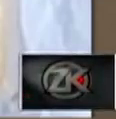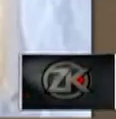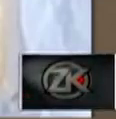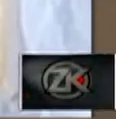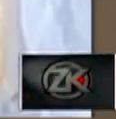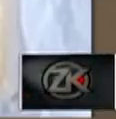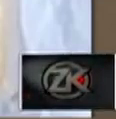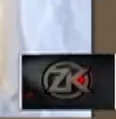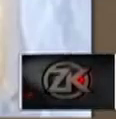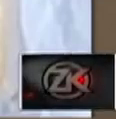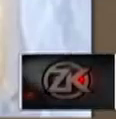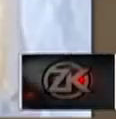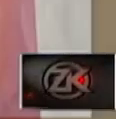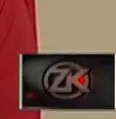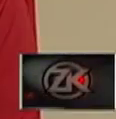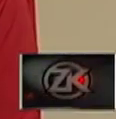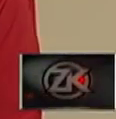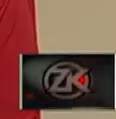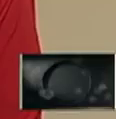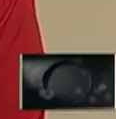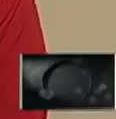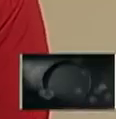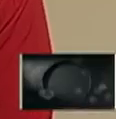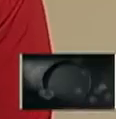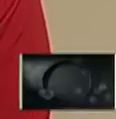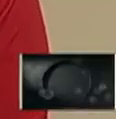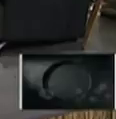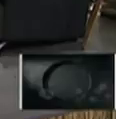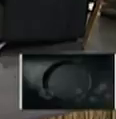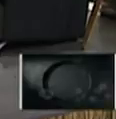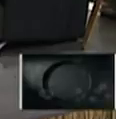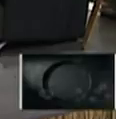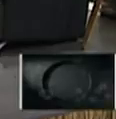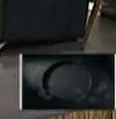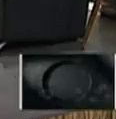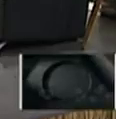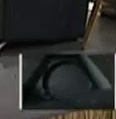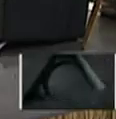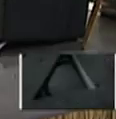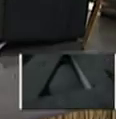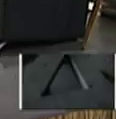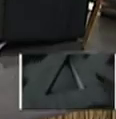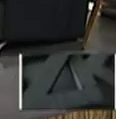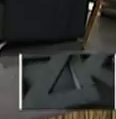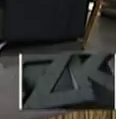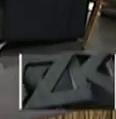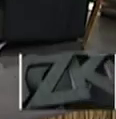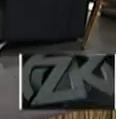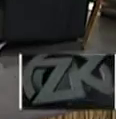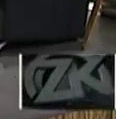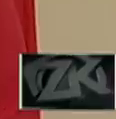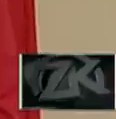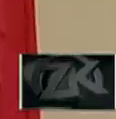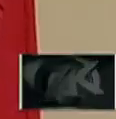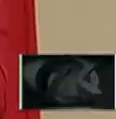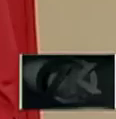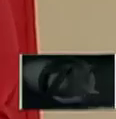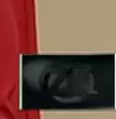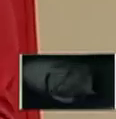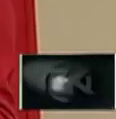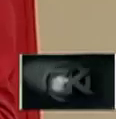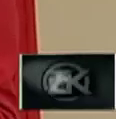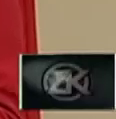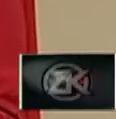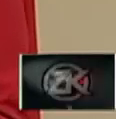decir eso, muchacho? Bueno, muchacha, buenas noches, bienvenido. Buenas noches, vamos a hablar, me saludan a la gente. Gracias por venirlo. Gracias, gracias. Ah, gracias, gracias, gracias. Mire, ¿qué quiere decir